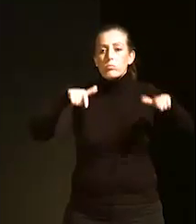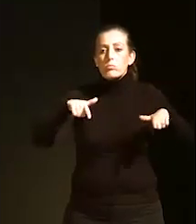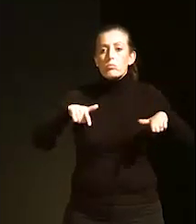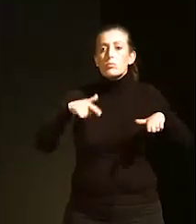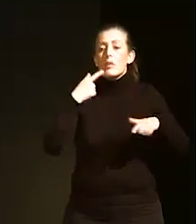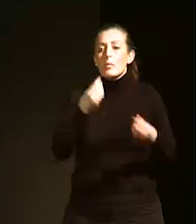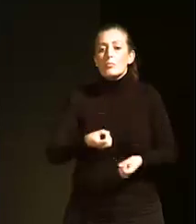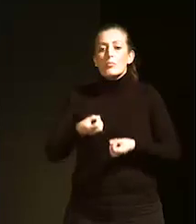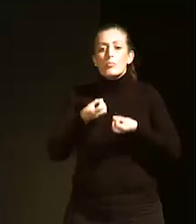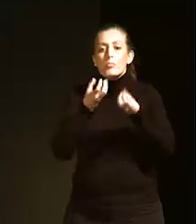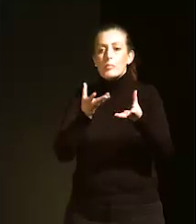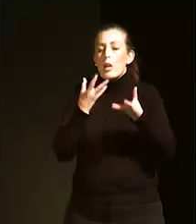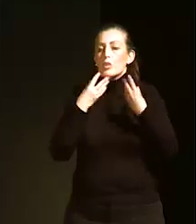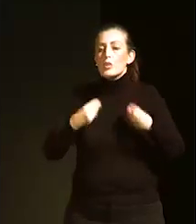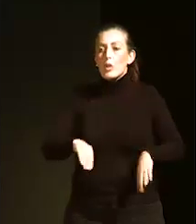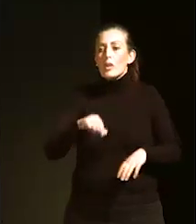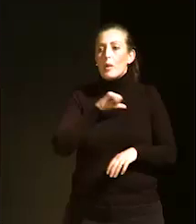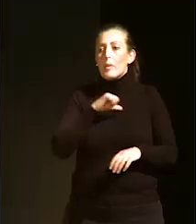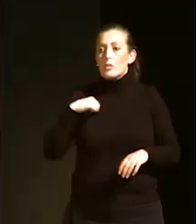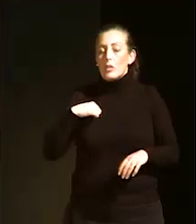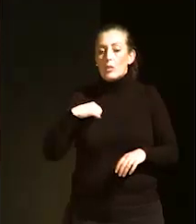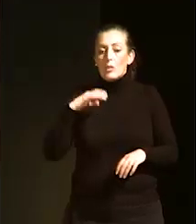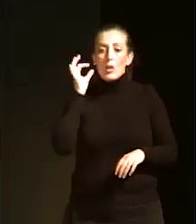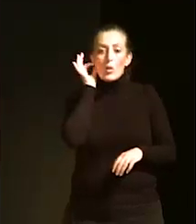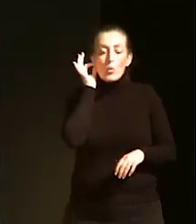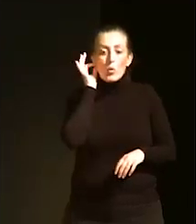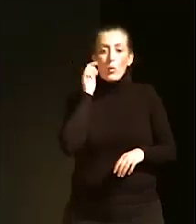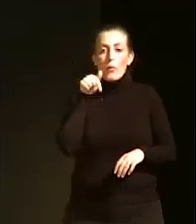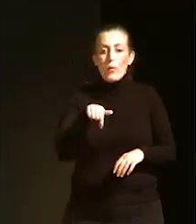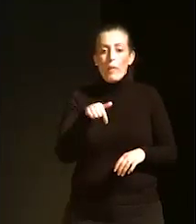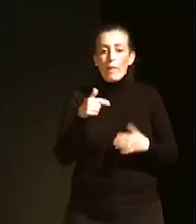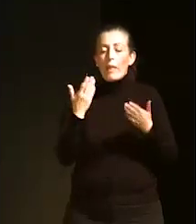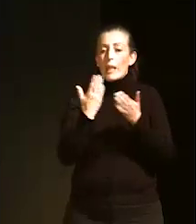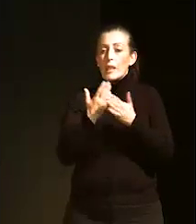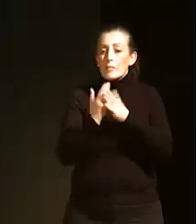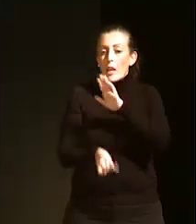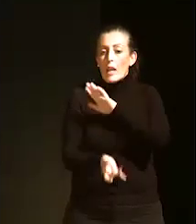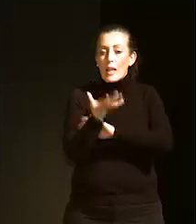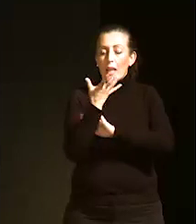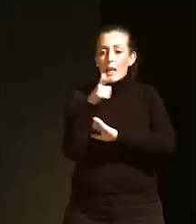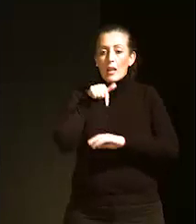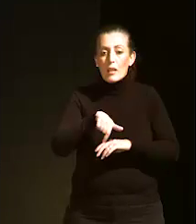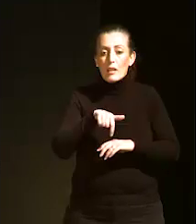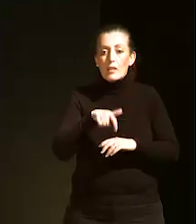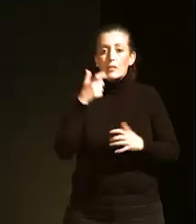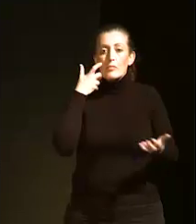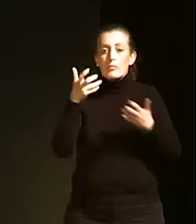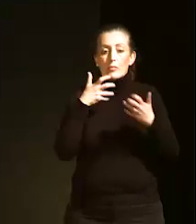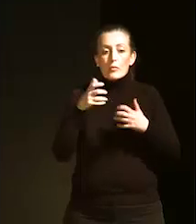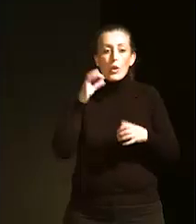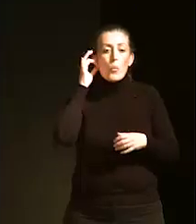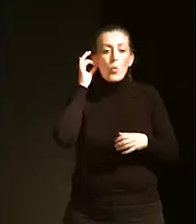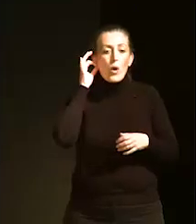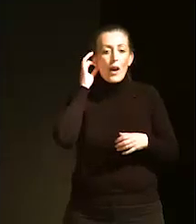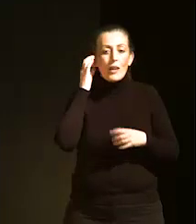su historia entre ellas está el laboratorio de creación escénica para la sanación de las